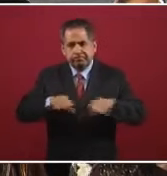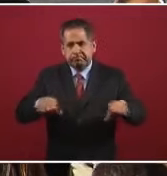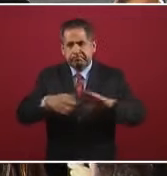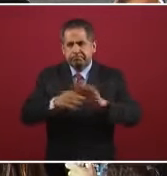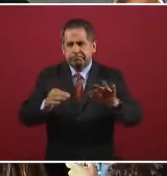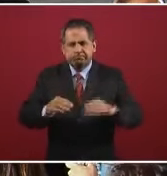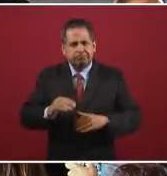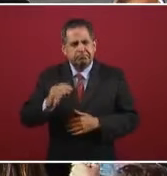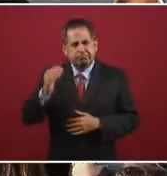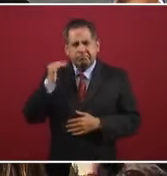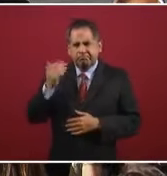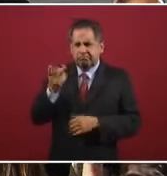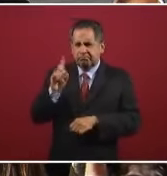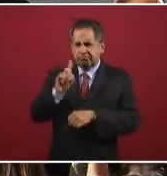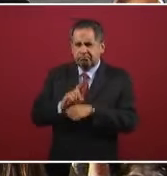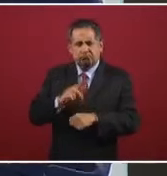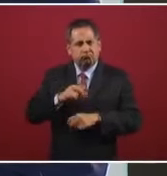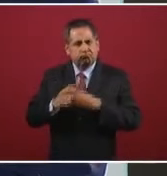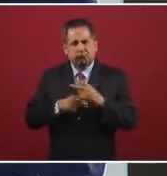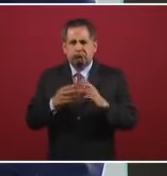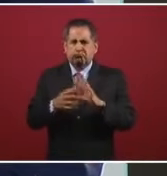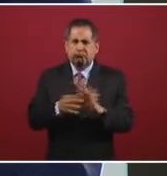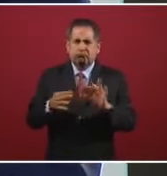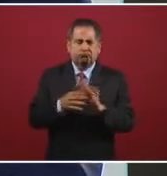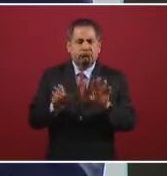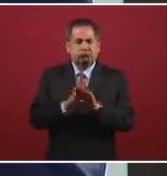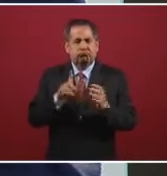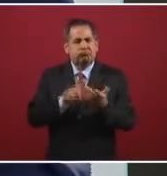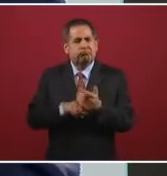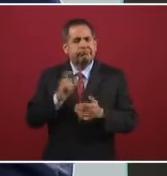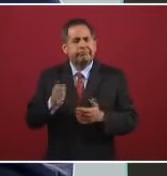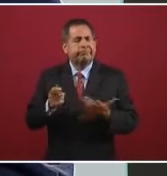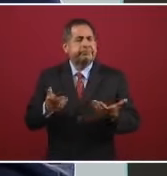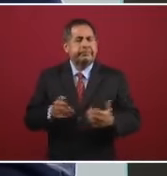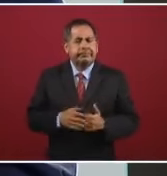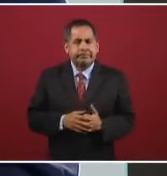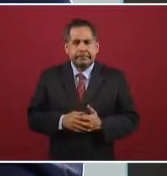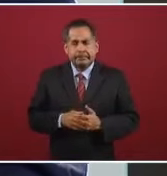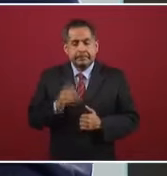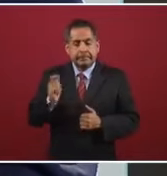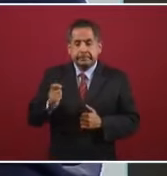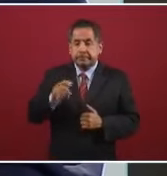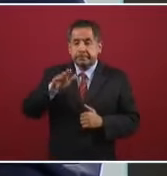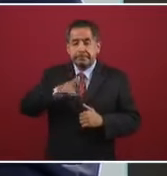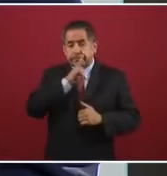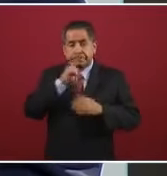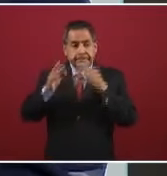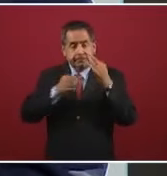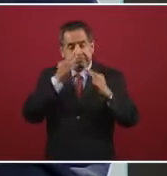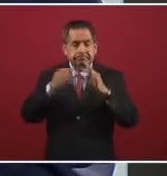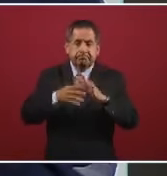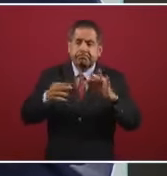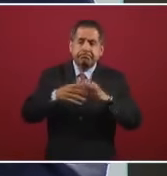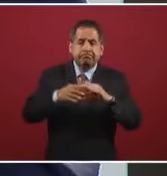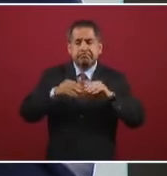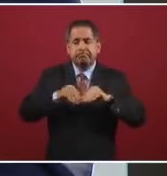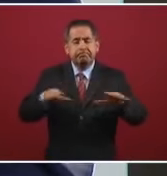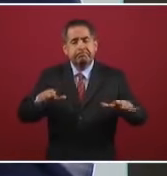Hace como dos días hablábamos de que a veces se da una noticia o se da a conocer